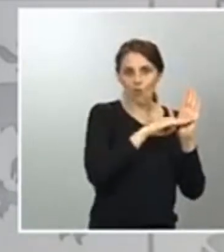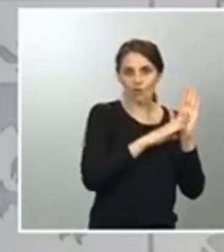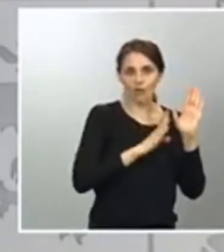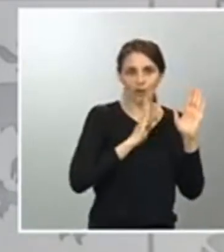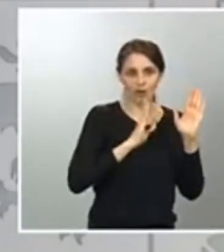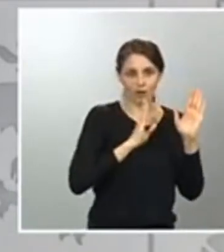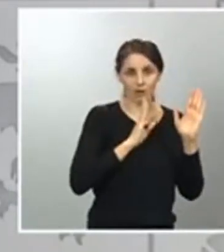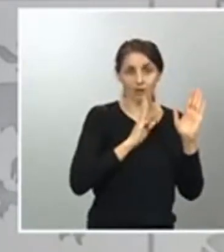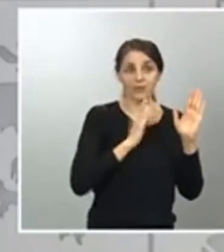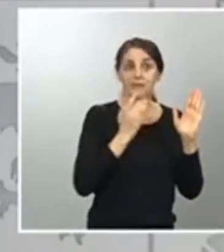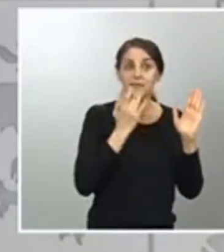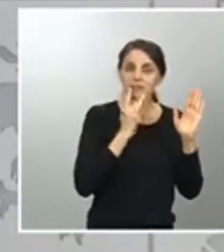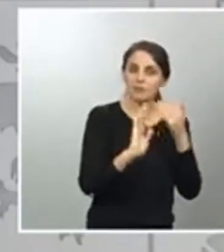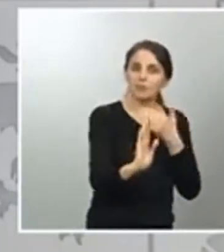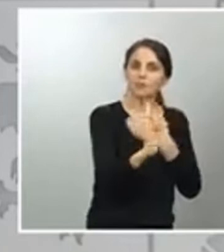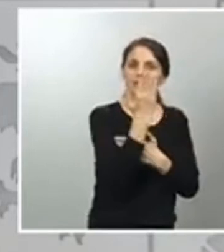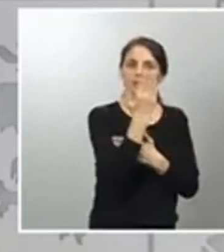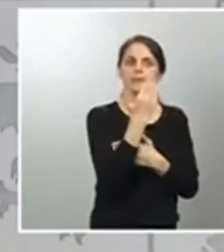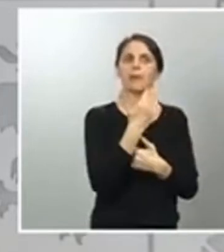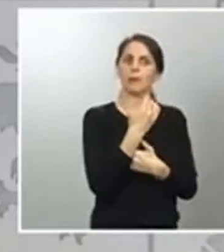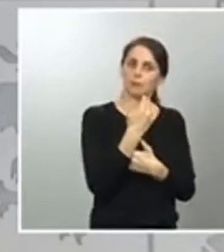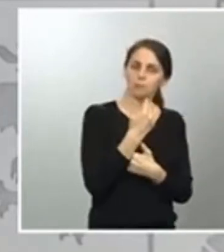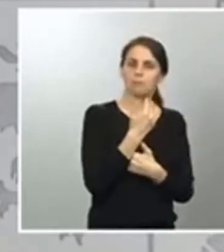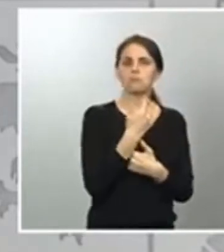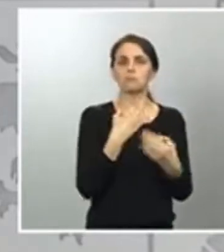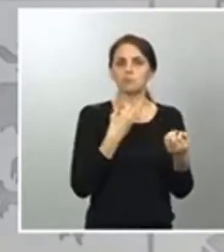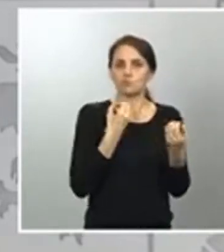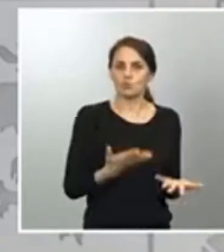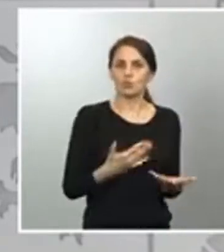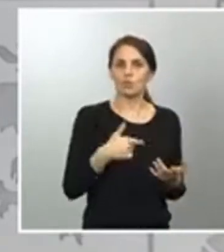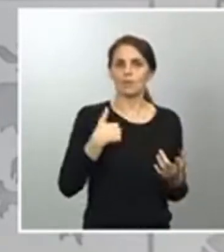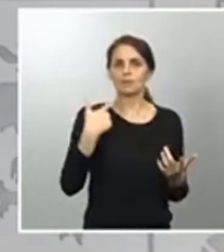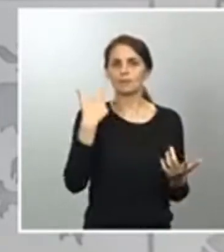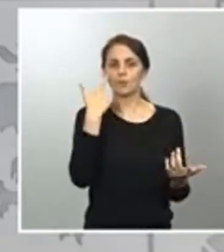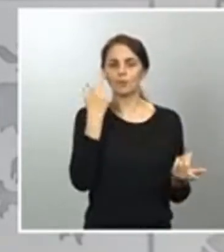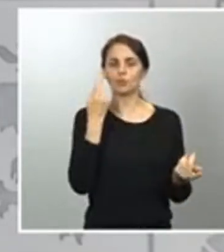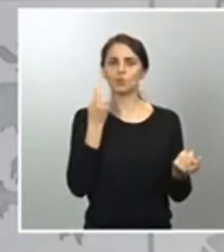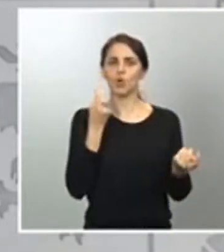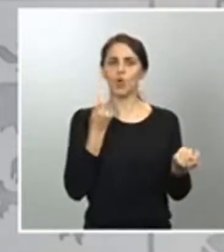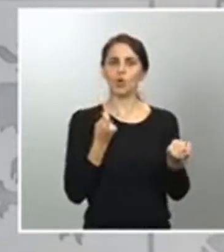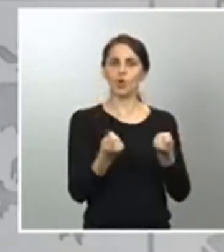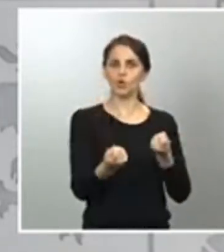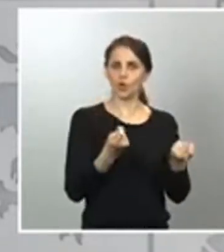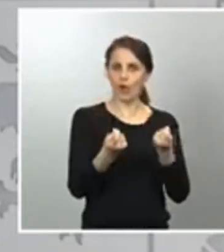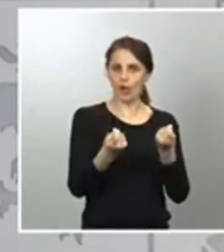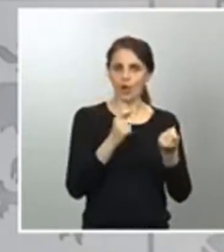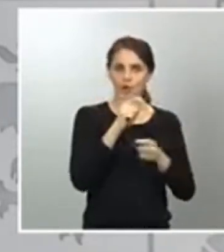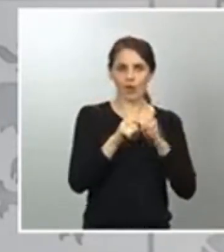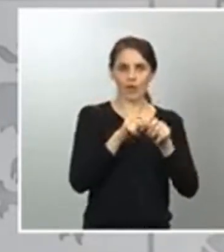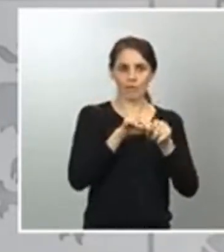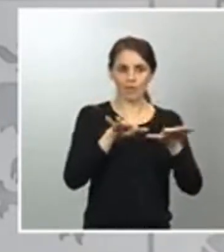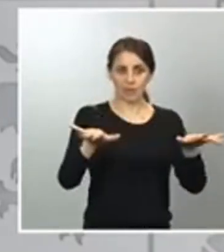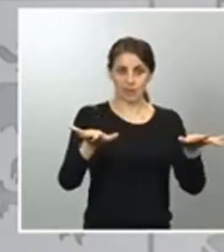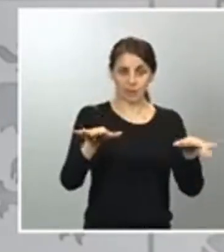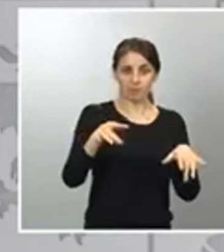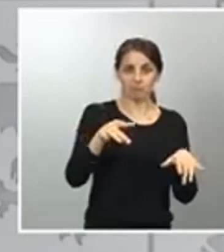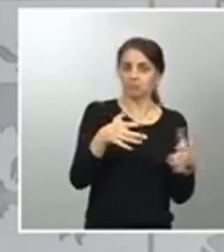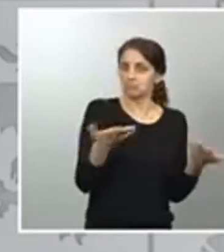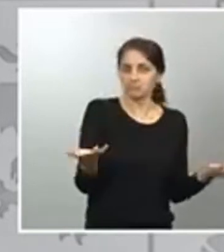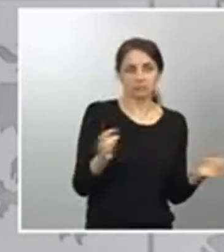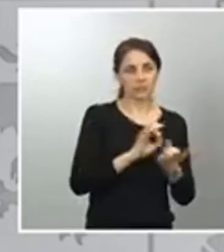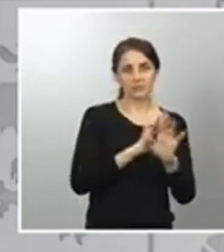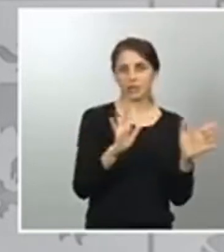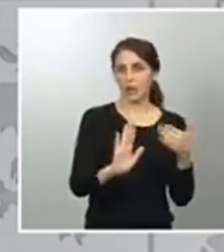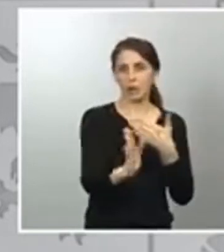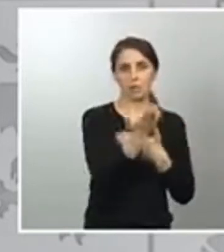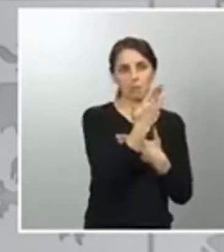podemos controlar la evolución de la epidemia en unidades territoriales más desagregadas, pues lógicamente nosotros como Gobierno no tenemos